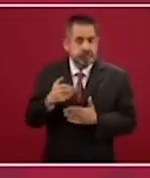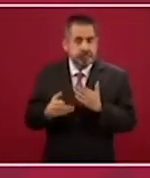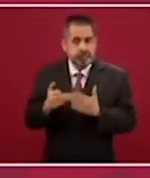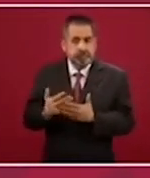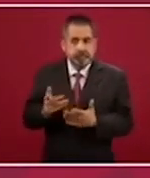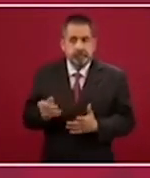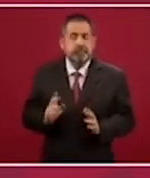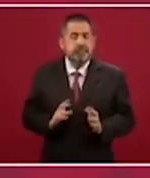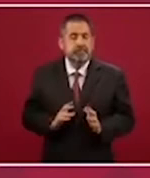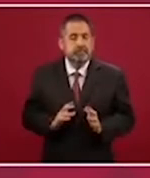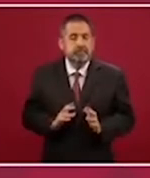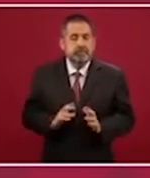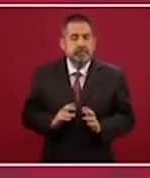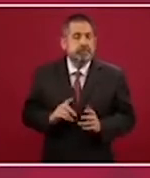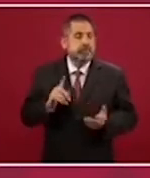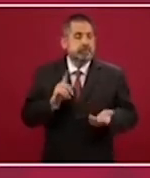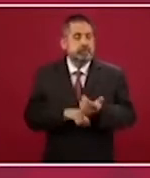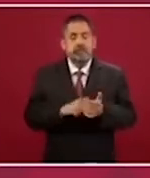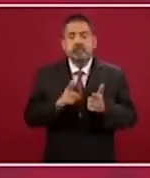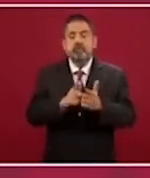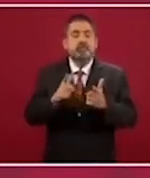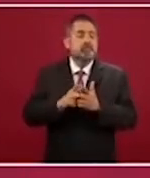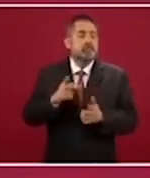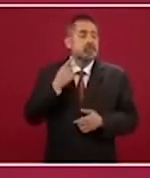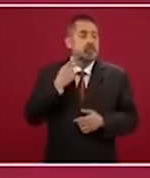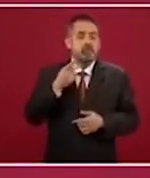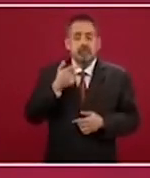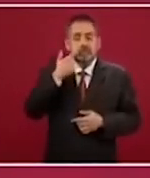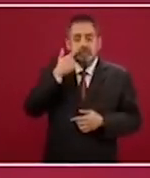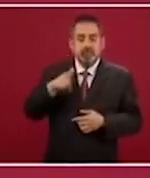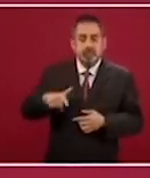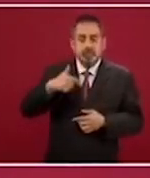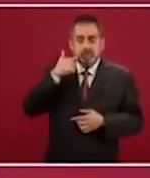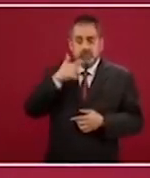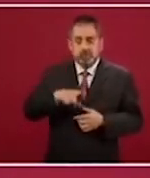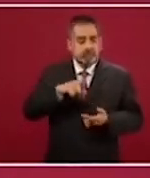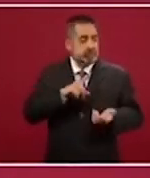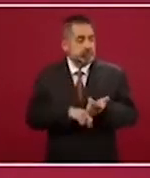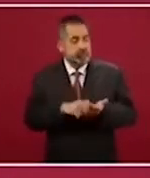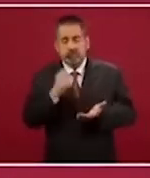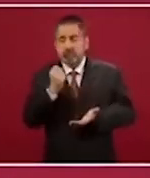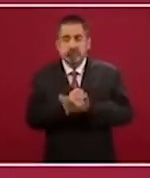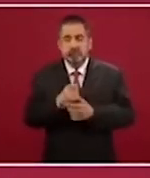porque el partido que no quiso aprobar esta reforma